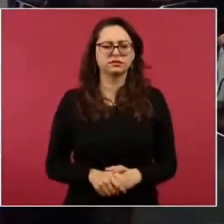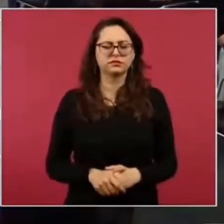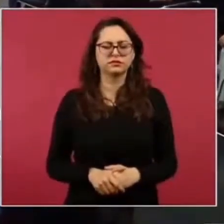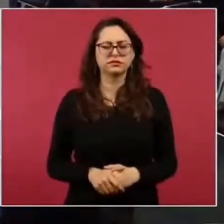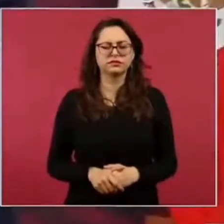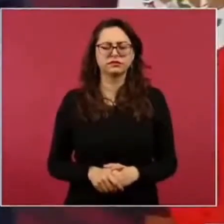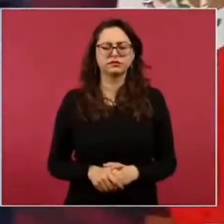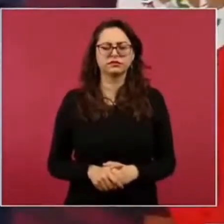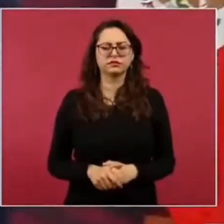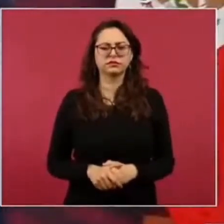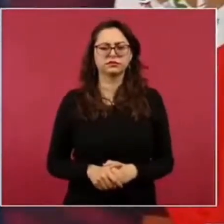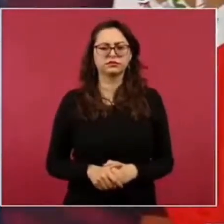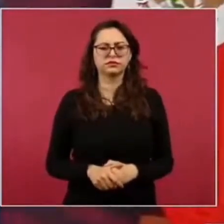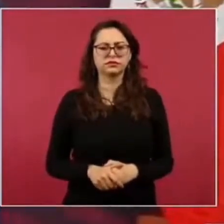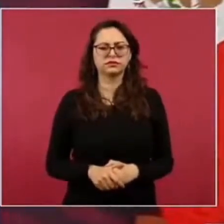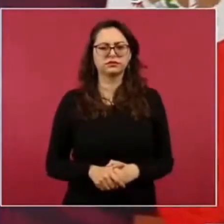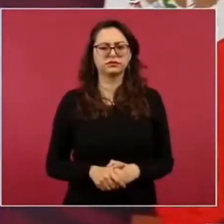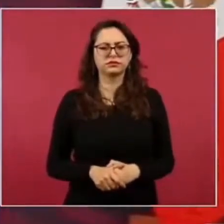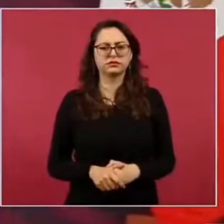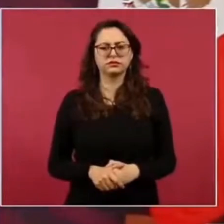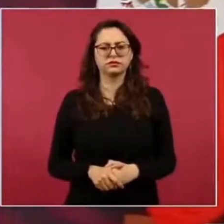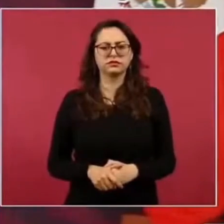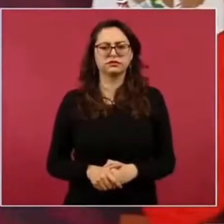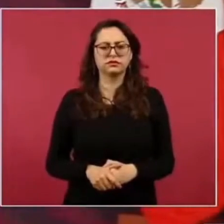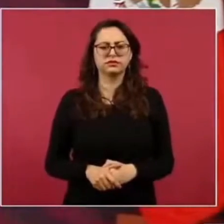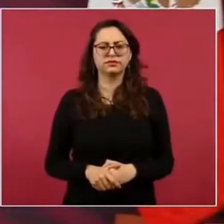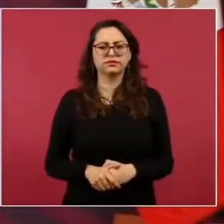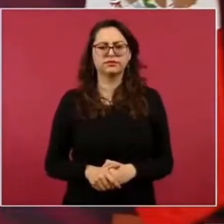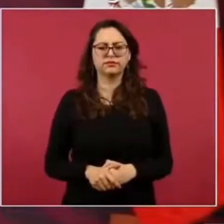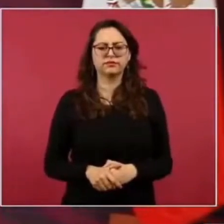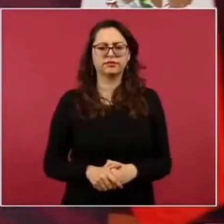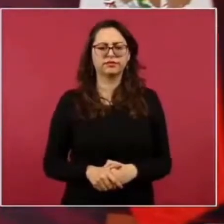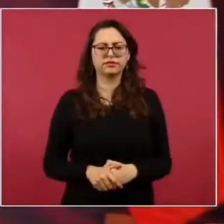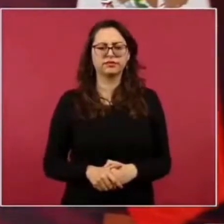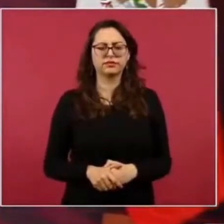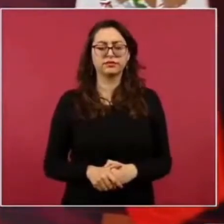Nada más chequen, a ver, no vaya a hacer montajes.